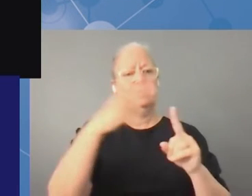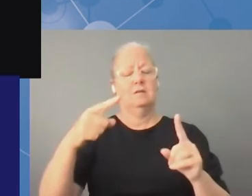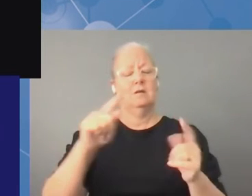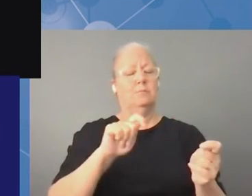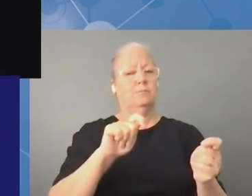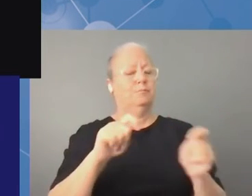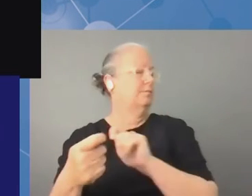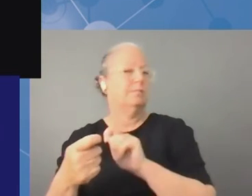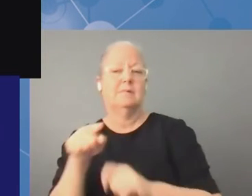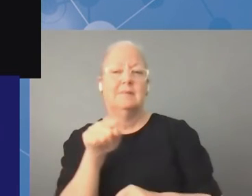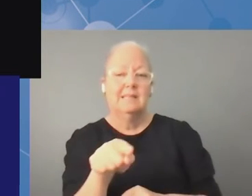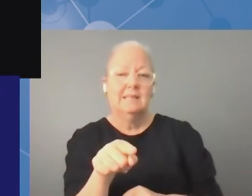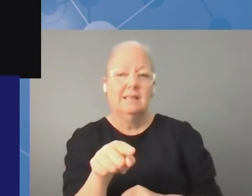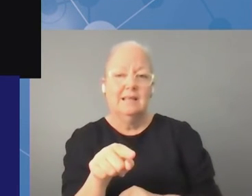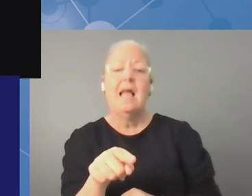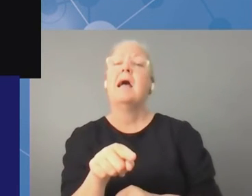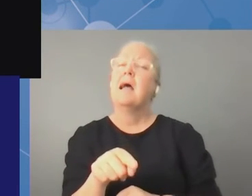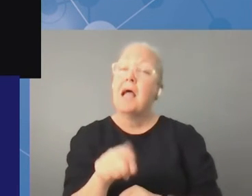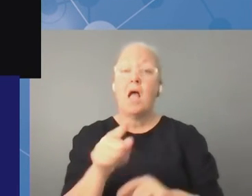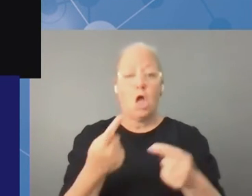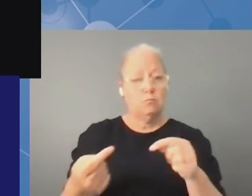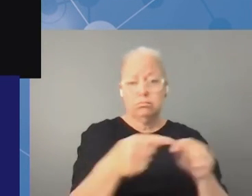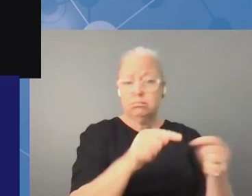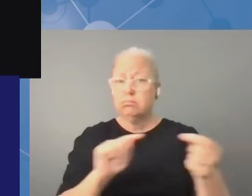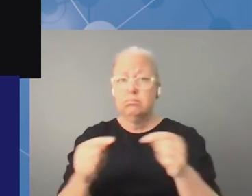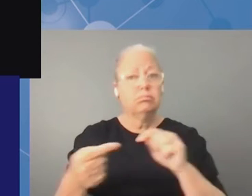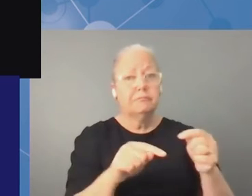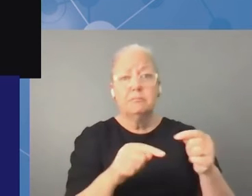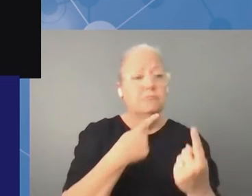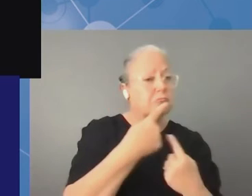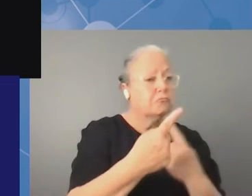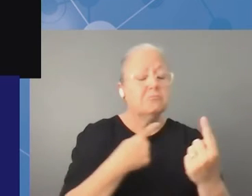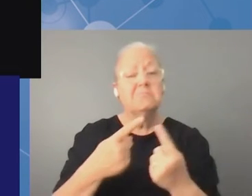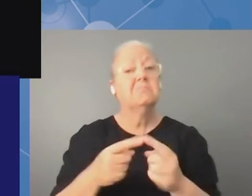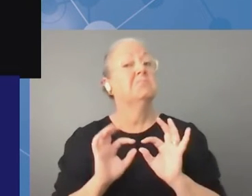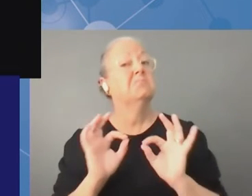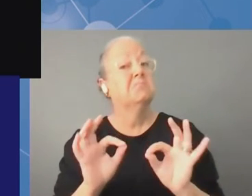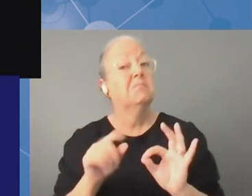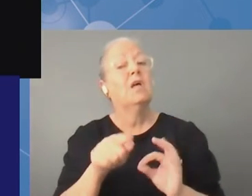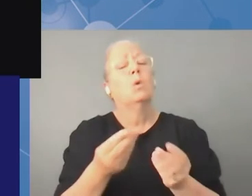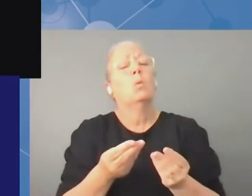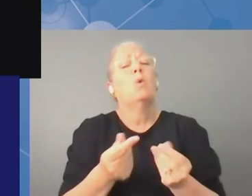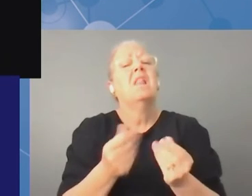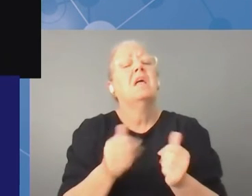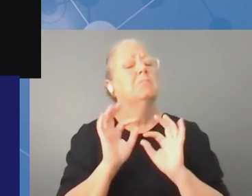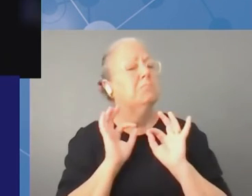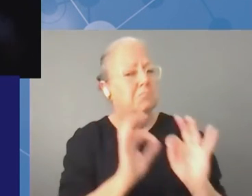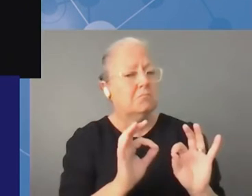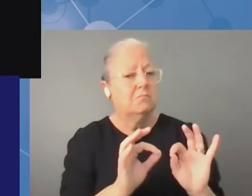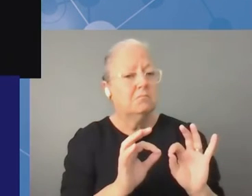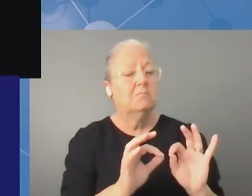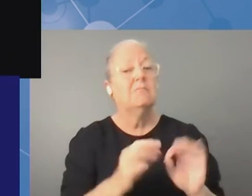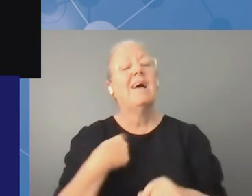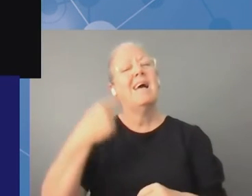de los debates ha sido muy bueno, pero también me ha gustado esta oportunidad de hablar